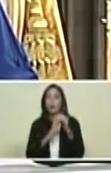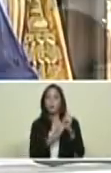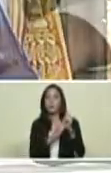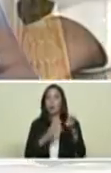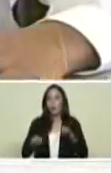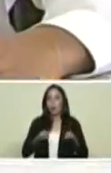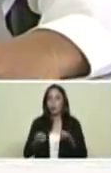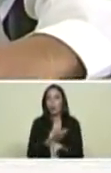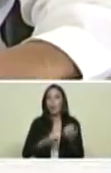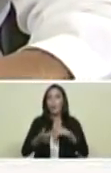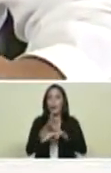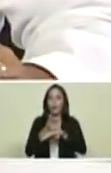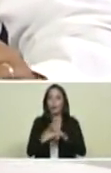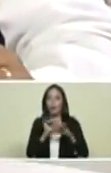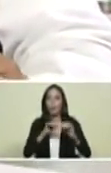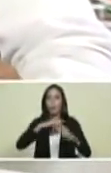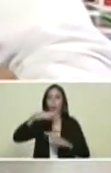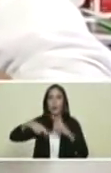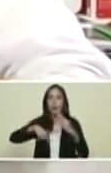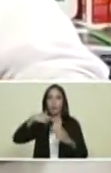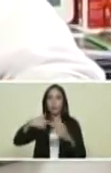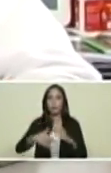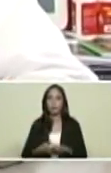el gobierno revolucionario.